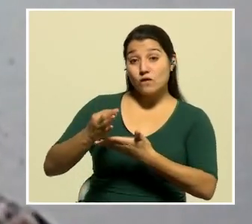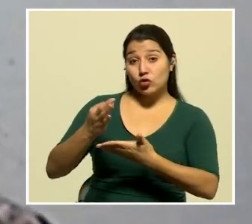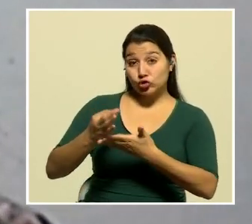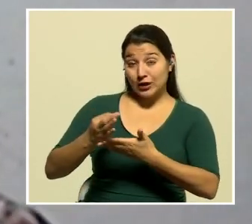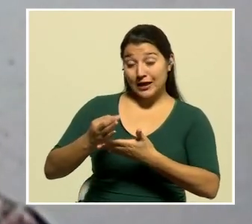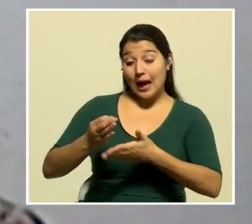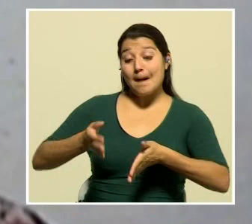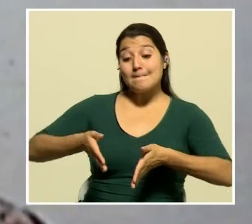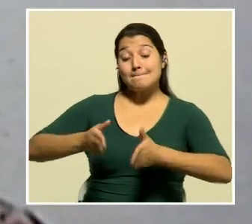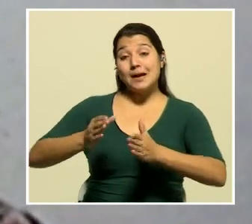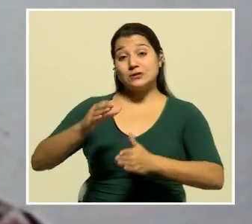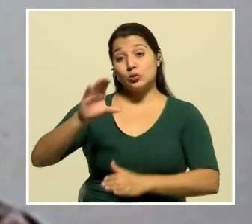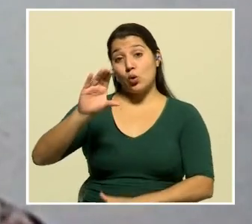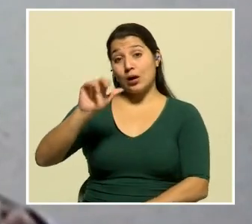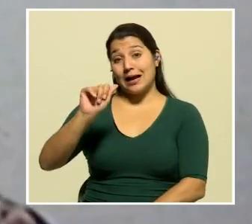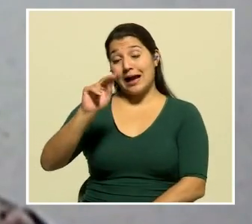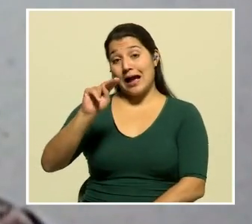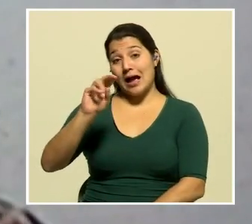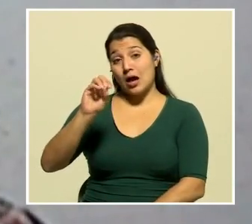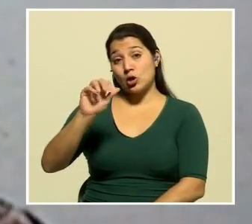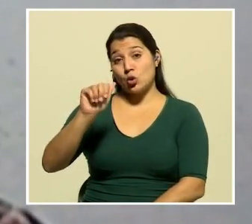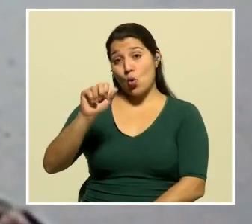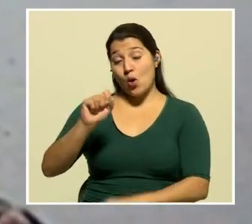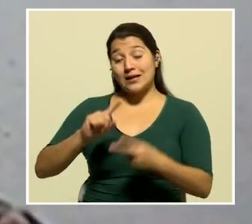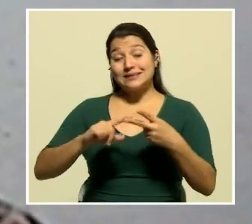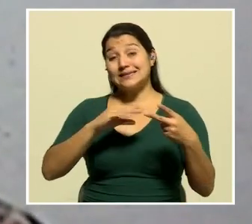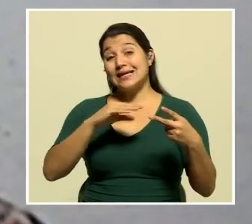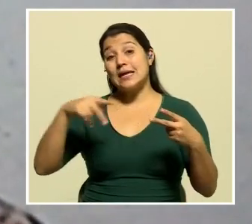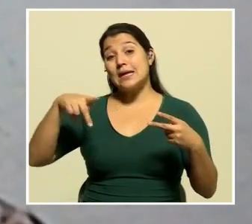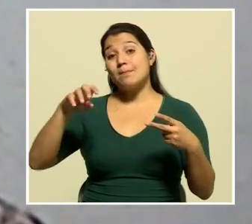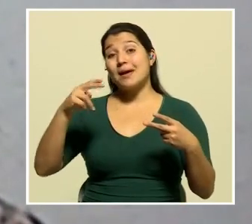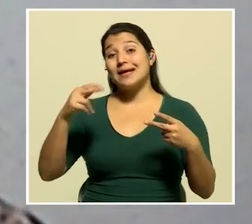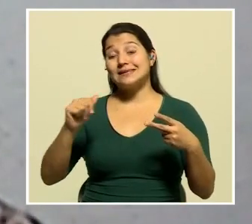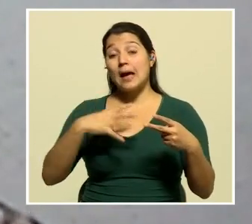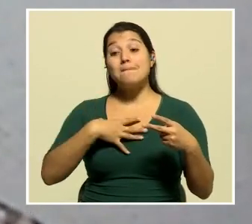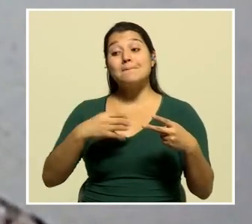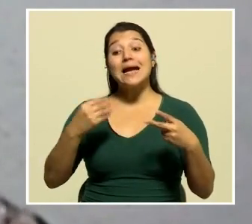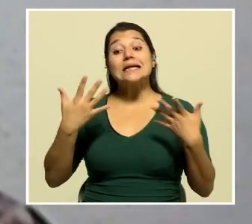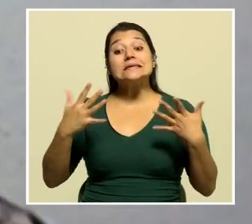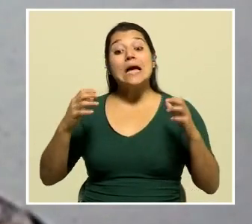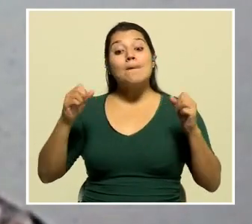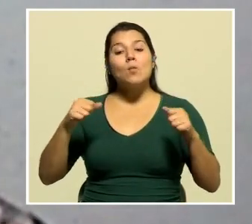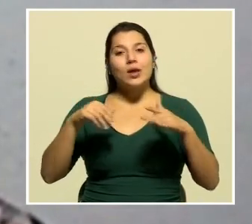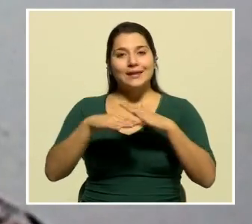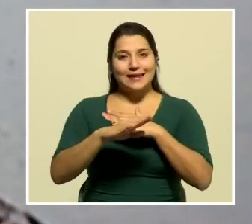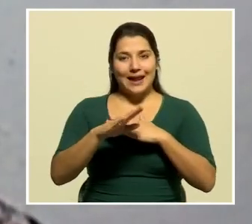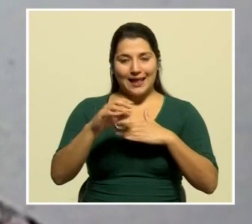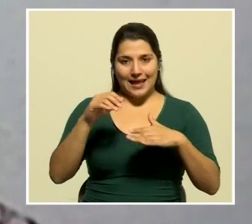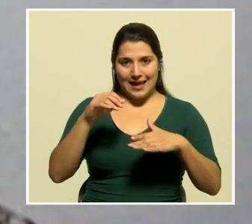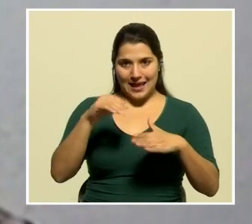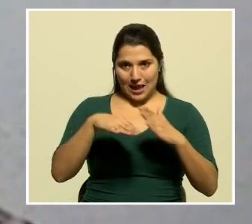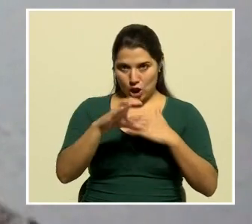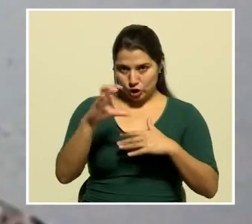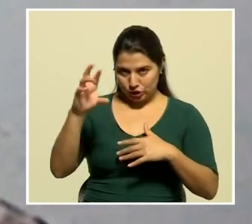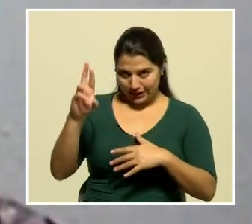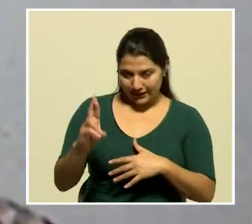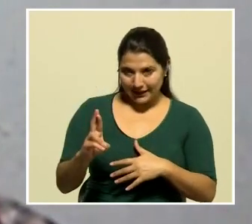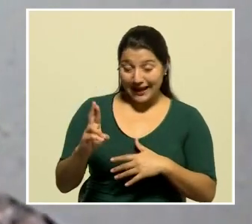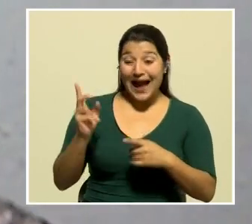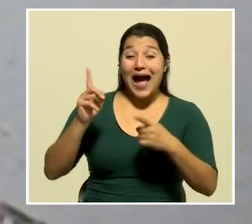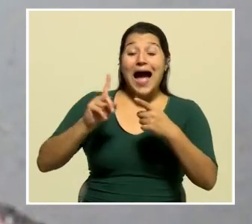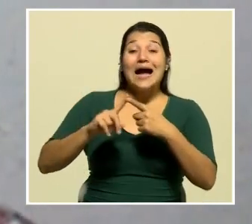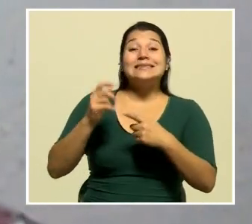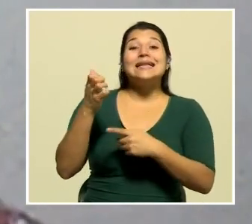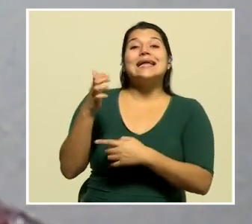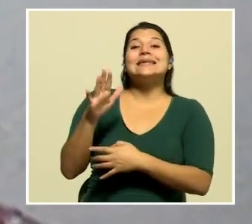Paso Canoas y en Peñas Blancas podrán circular por territorio costarricense. Hasta el 15 de mayo cabe destacar que ya